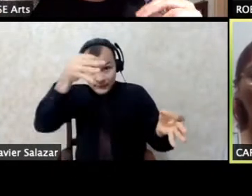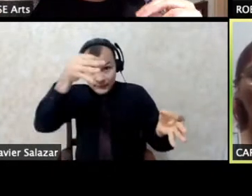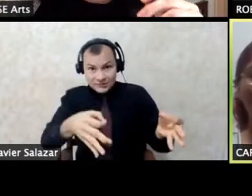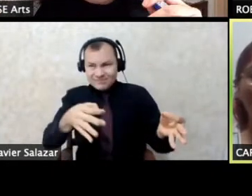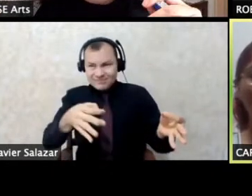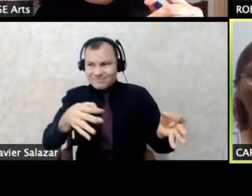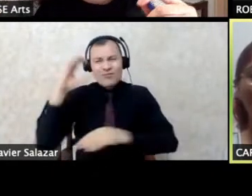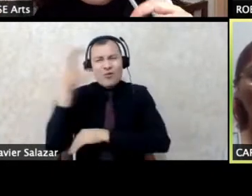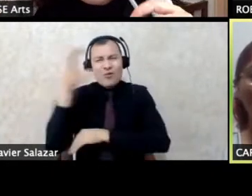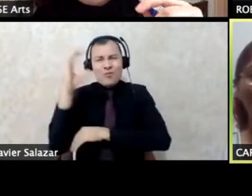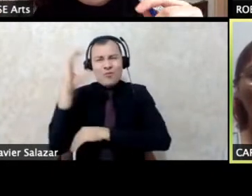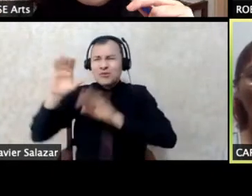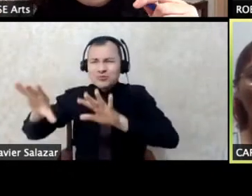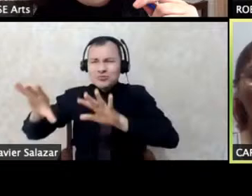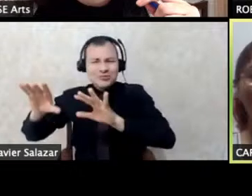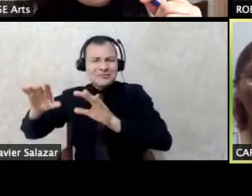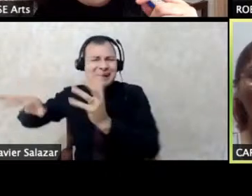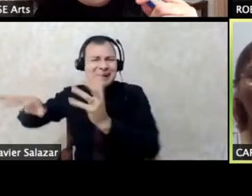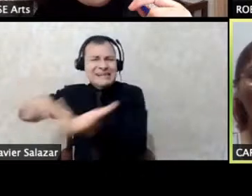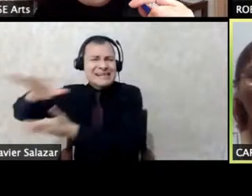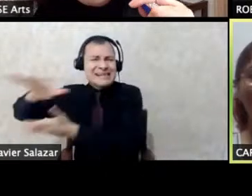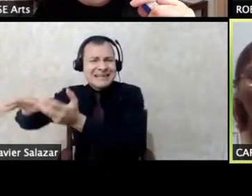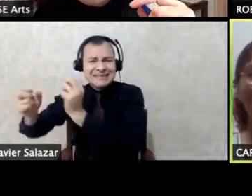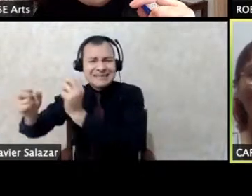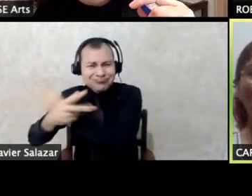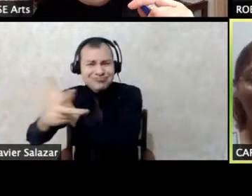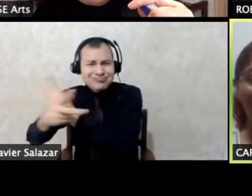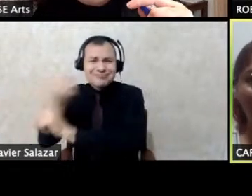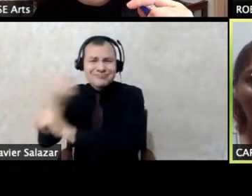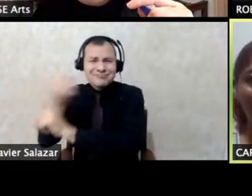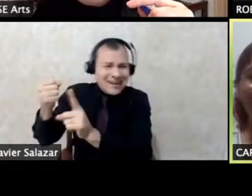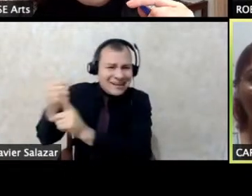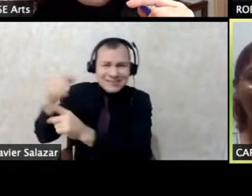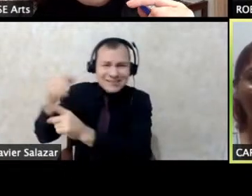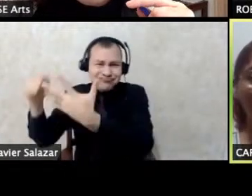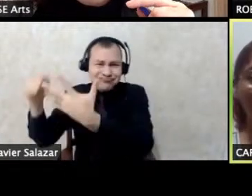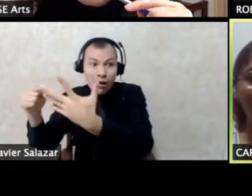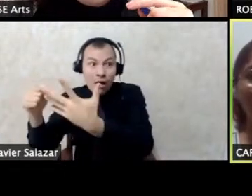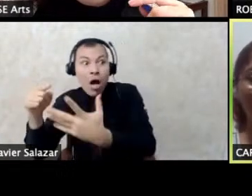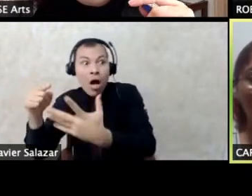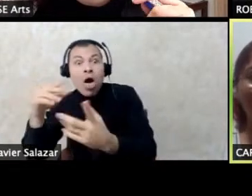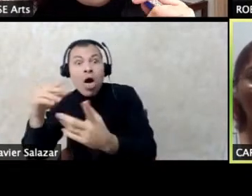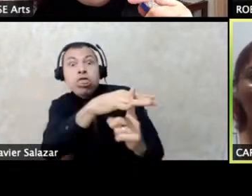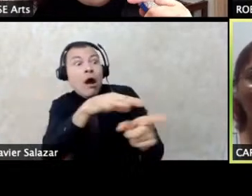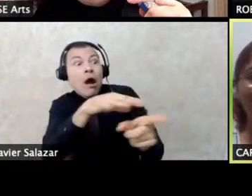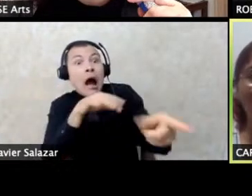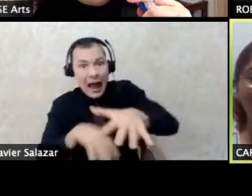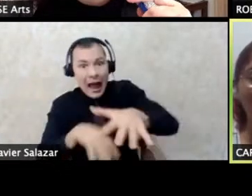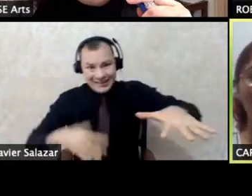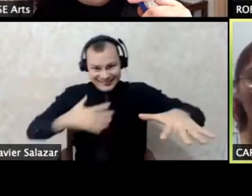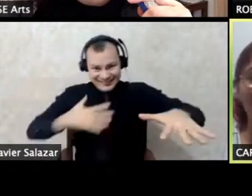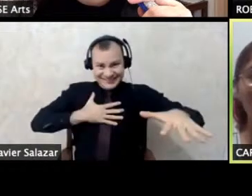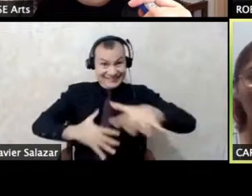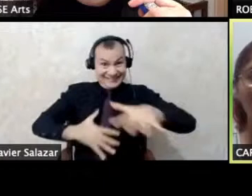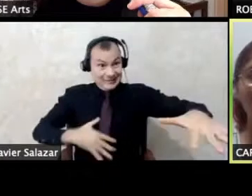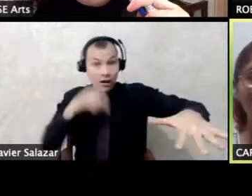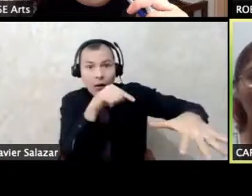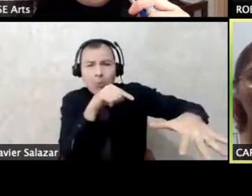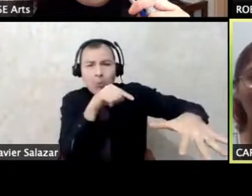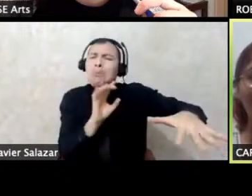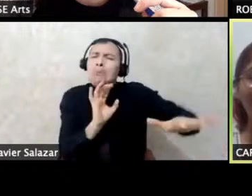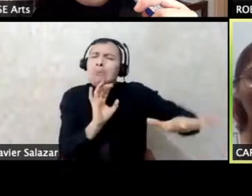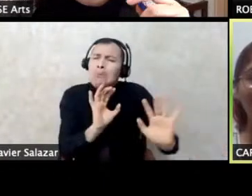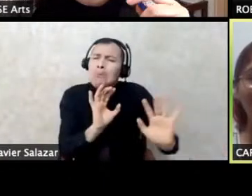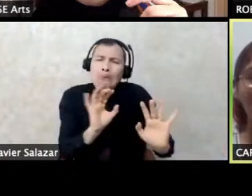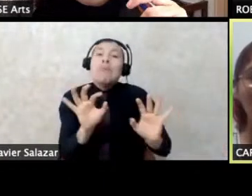país, es un municipio que de una u otra manera debemos de generar espacios de paz, de reconciliación y de reconocimiento